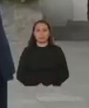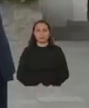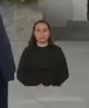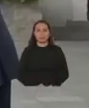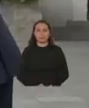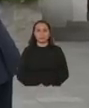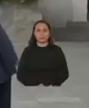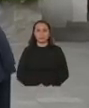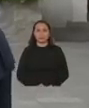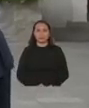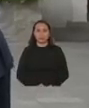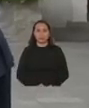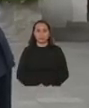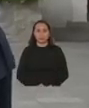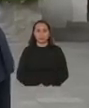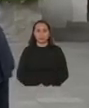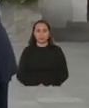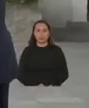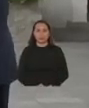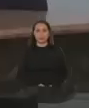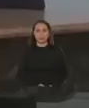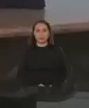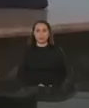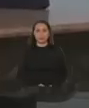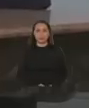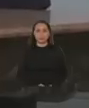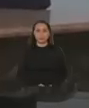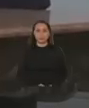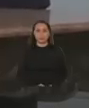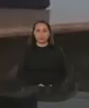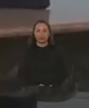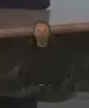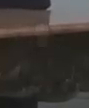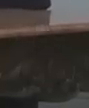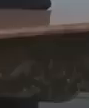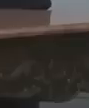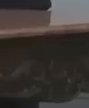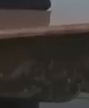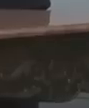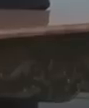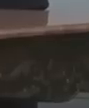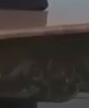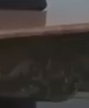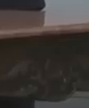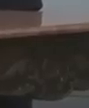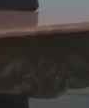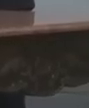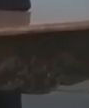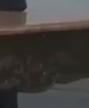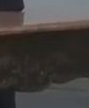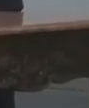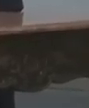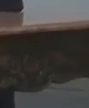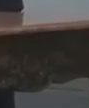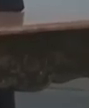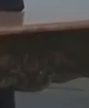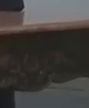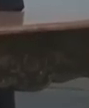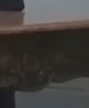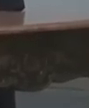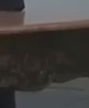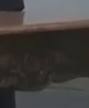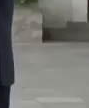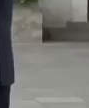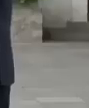y... No, pero tú estás aislando de una opinión que está dando el senador pero en ese sentido como otras personas, pero en el fondo el fracaso fue político de no tener un eje